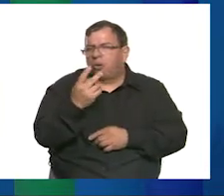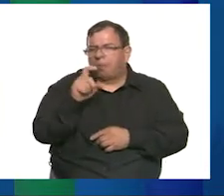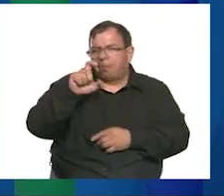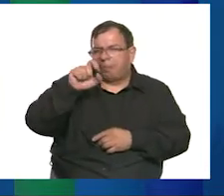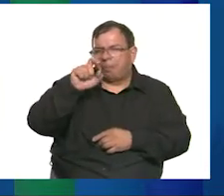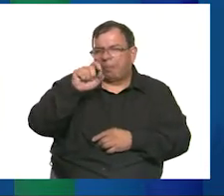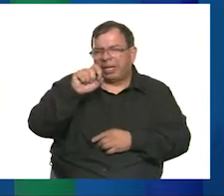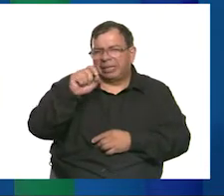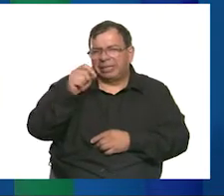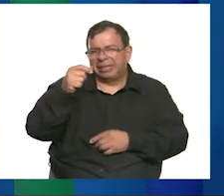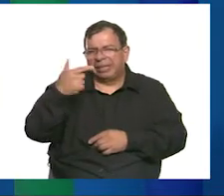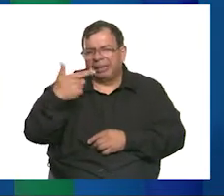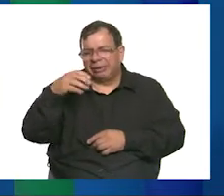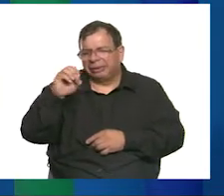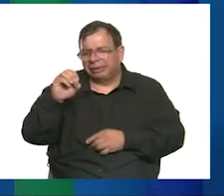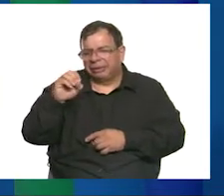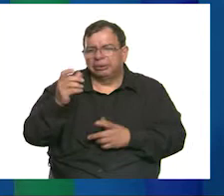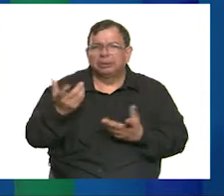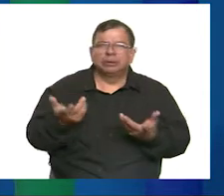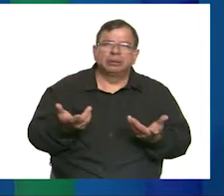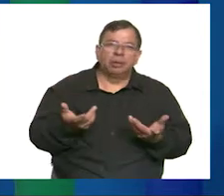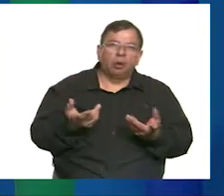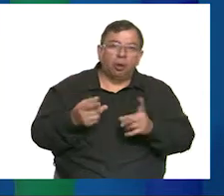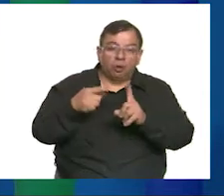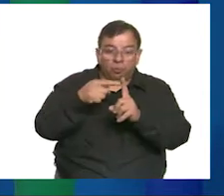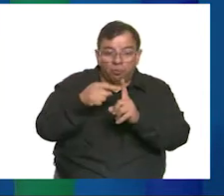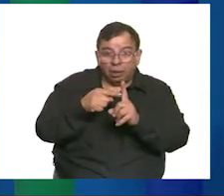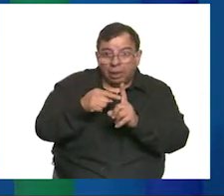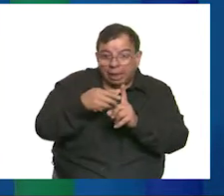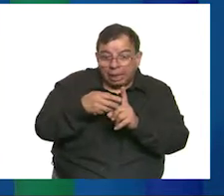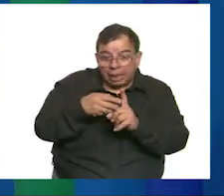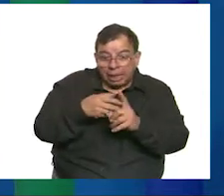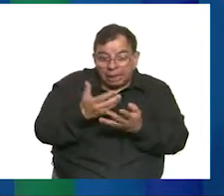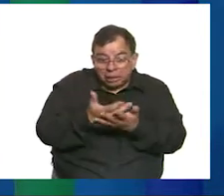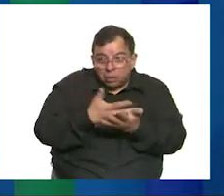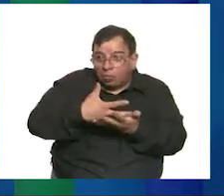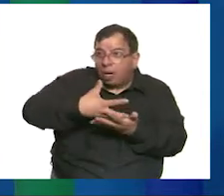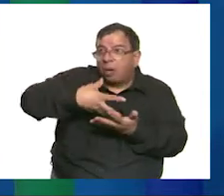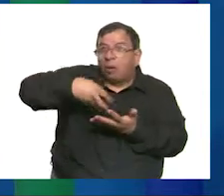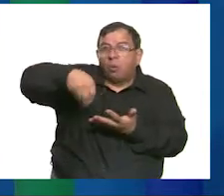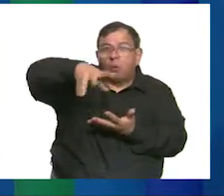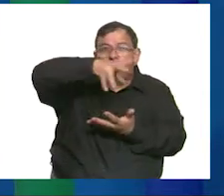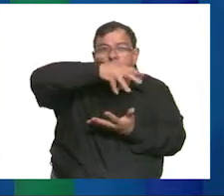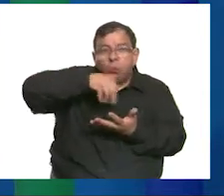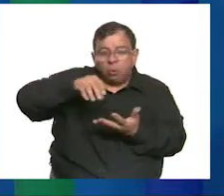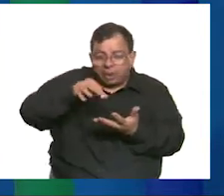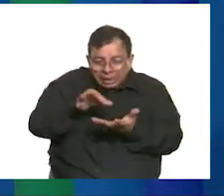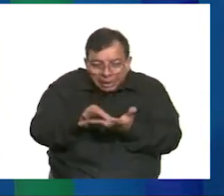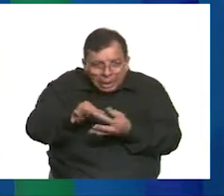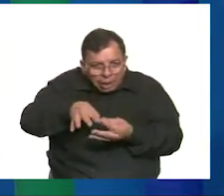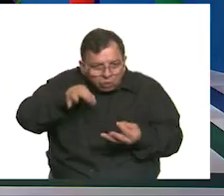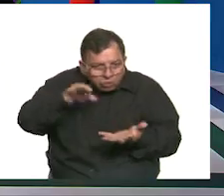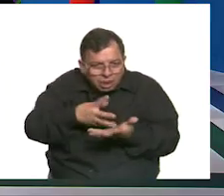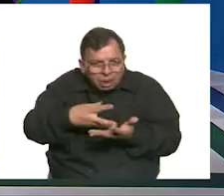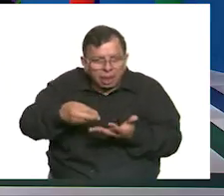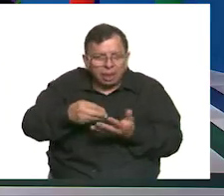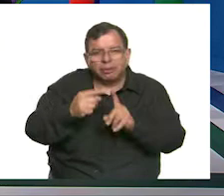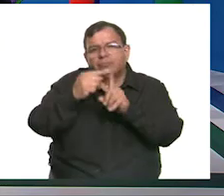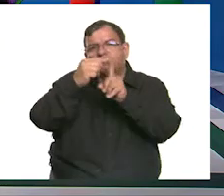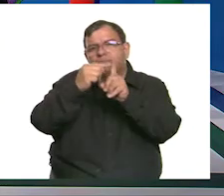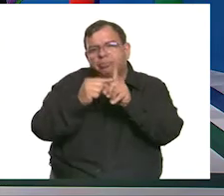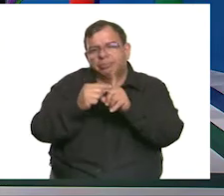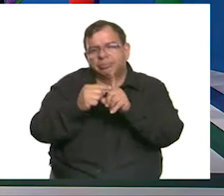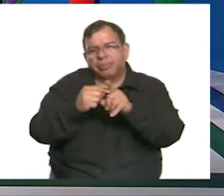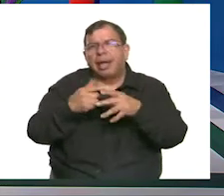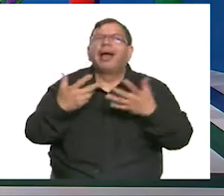Celsius, porque está transfiriendo calor al aire, al plato y a la cuchara, por supuesto. Ah, bueno,